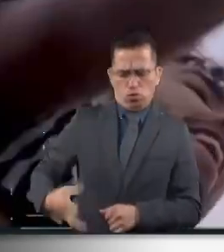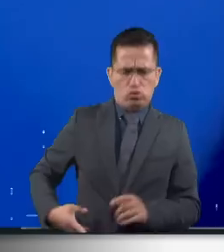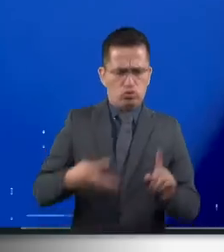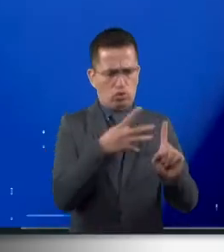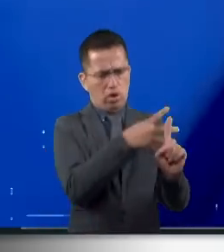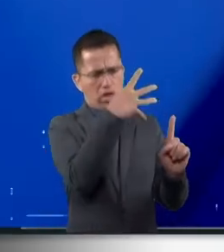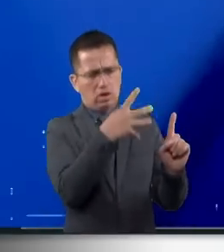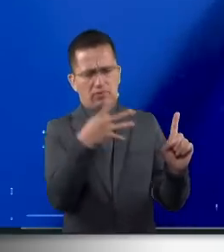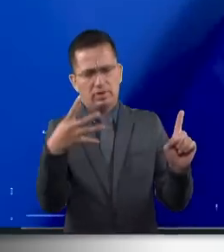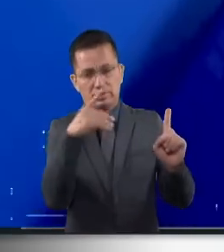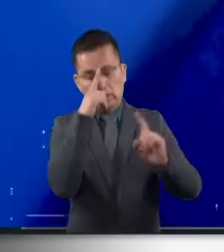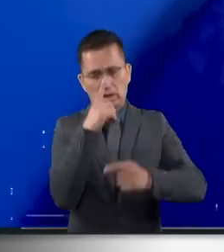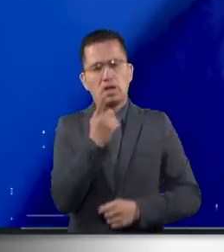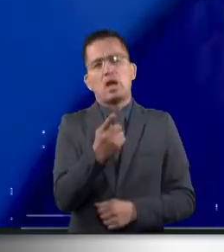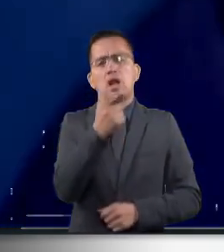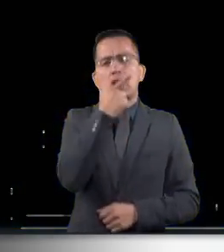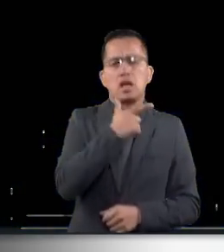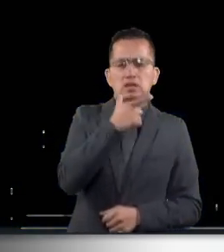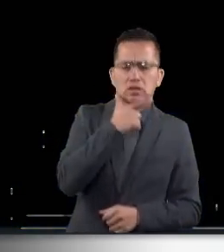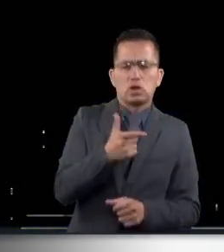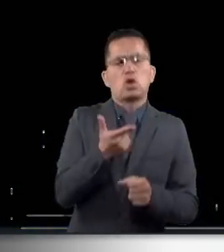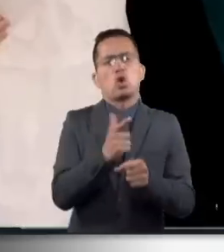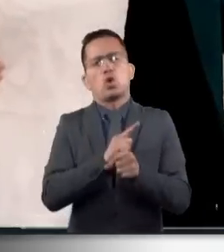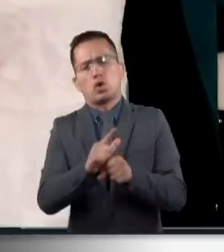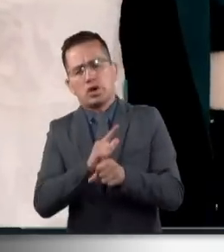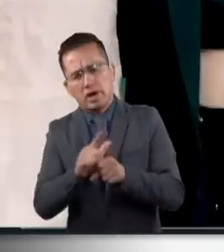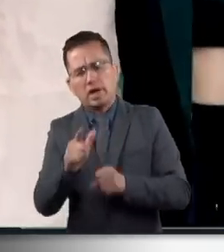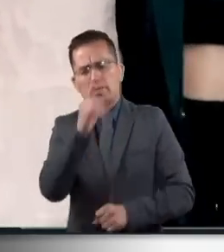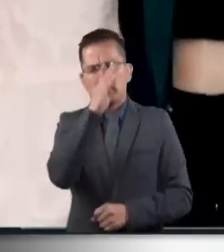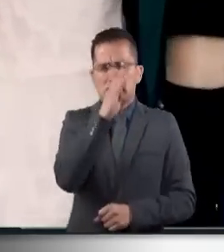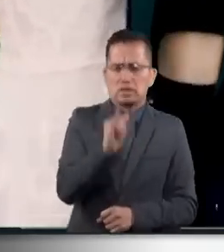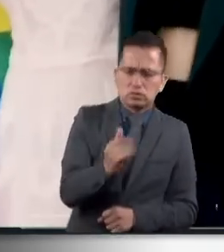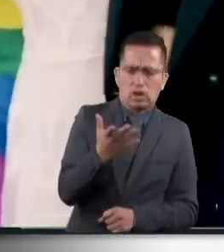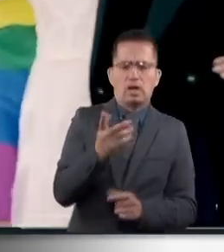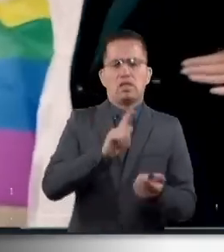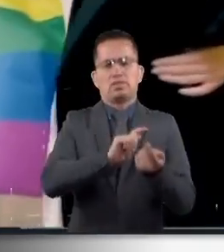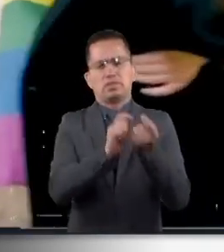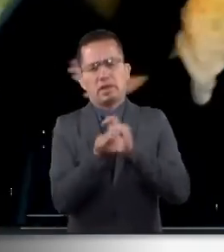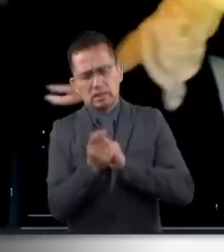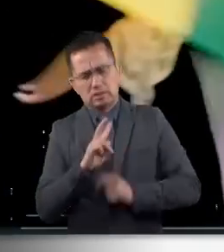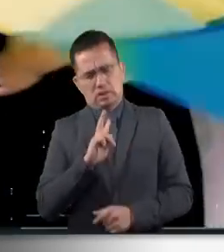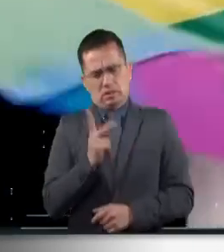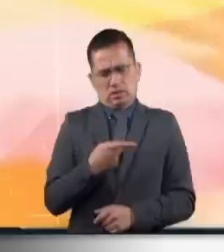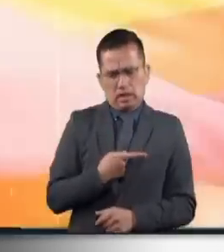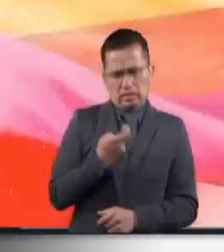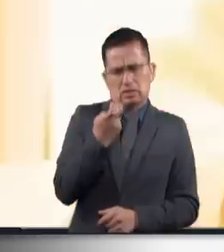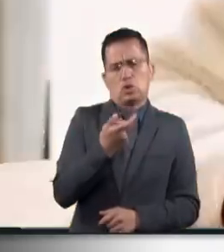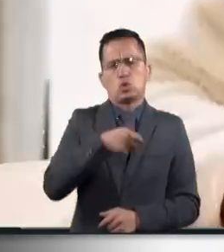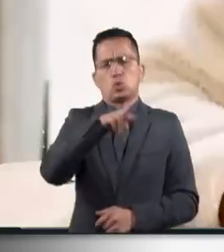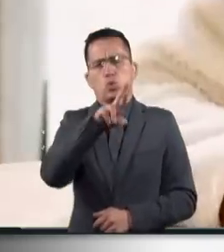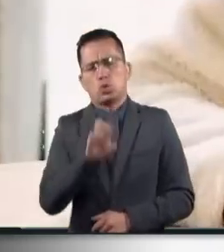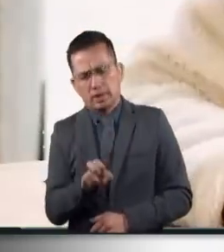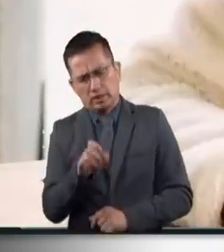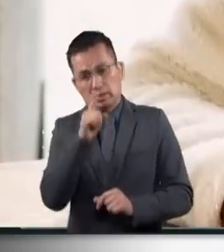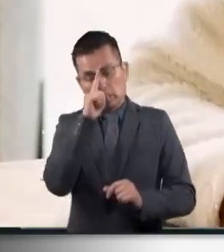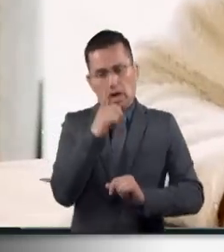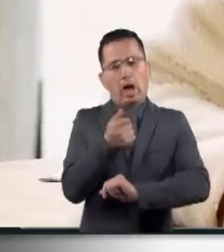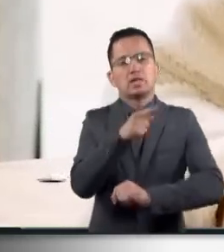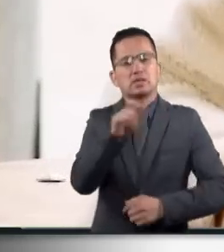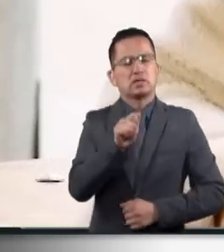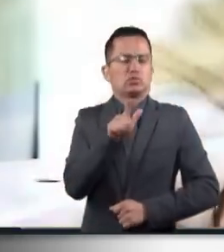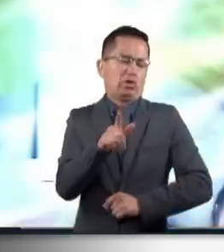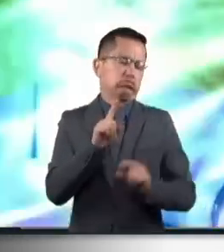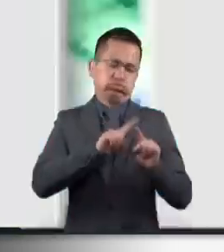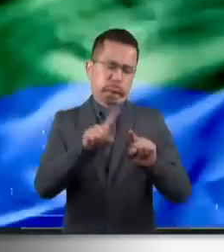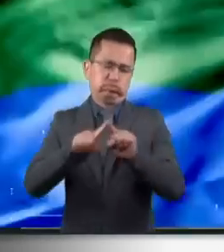LGBTTIQA, lésbico, gay, bisexual, transgénero, transexual, transvesti, intersexual, queer, asexual, también conocido como Día del